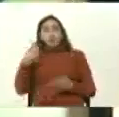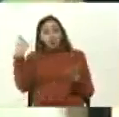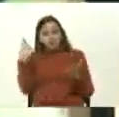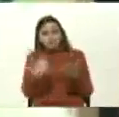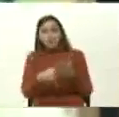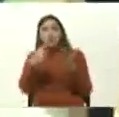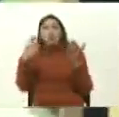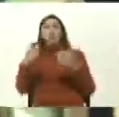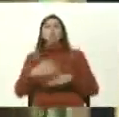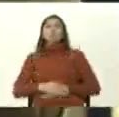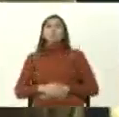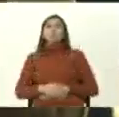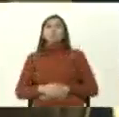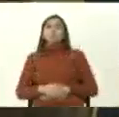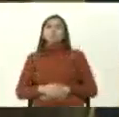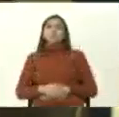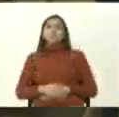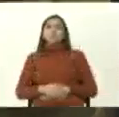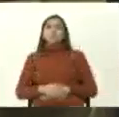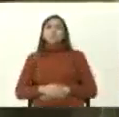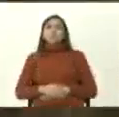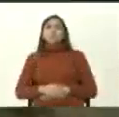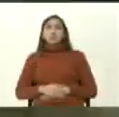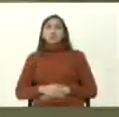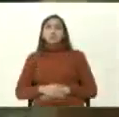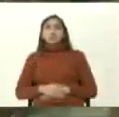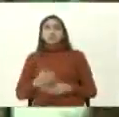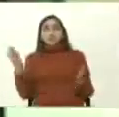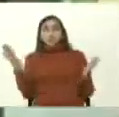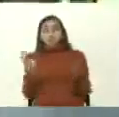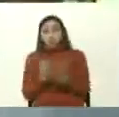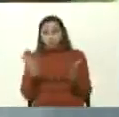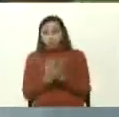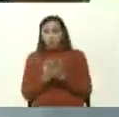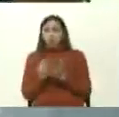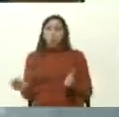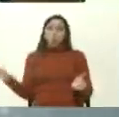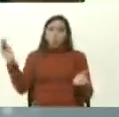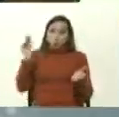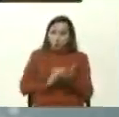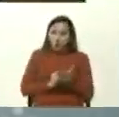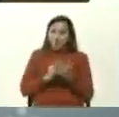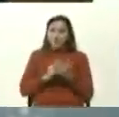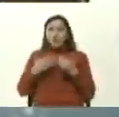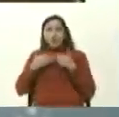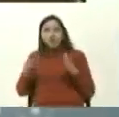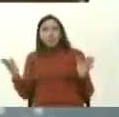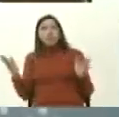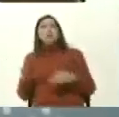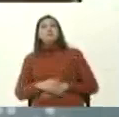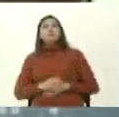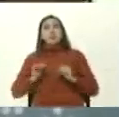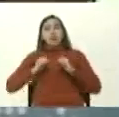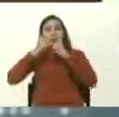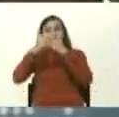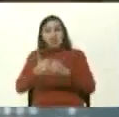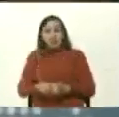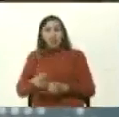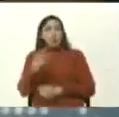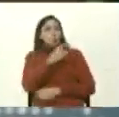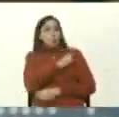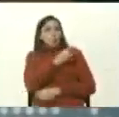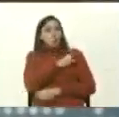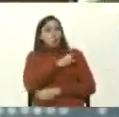forma inmediata. Bueno, hoy regreso a clase, está también el inicio de clases en las